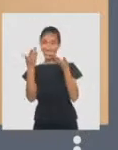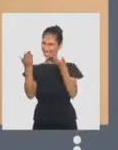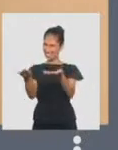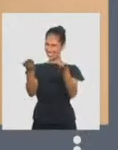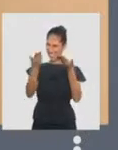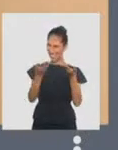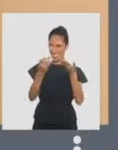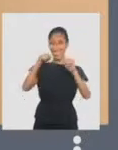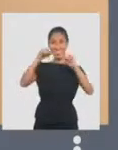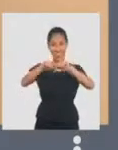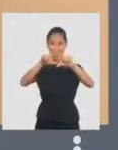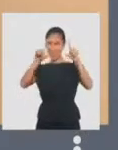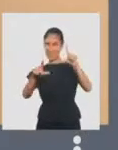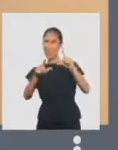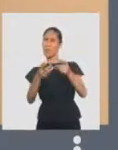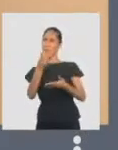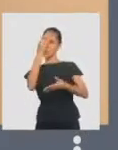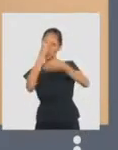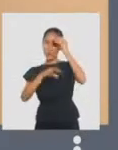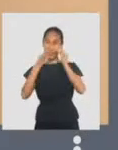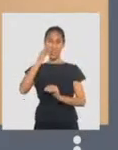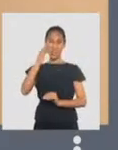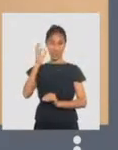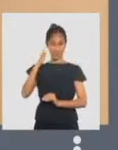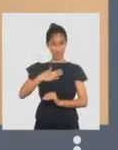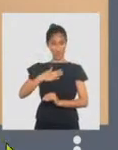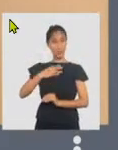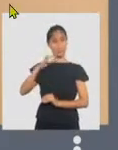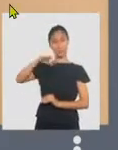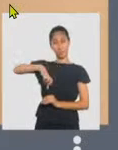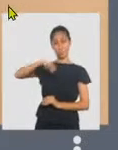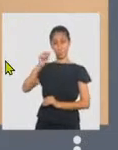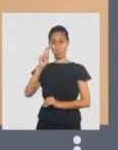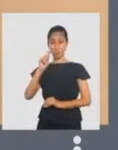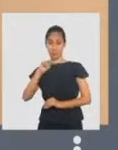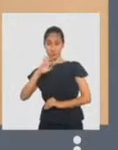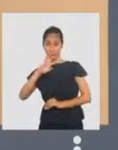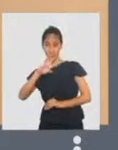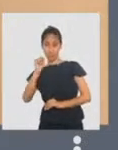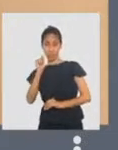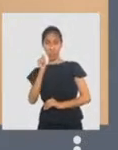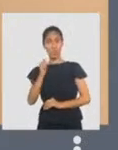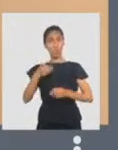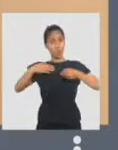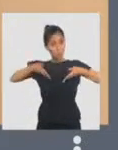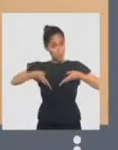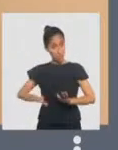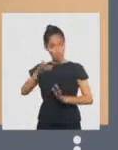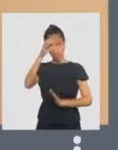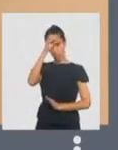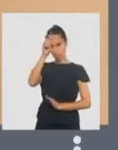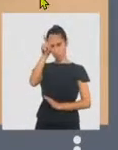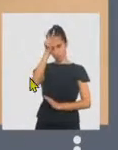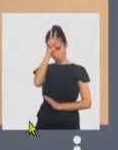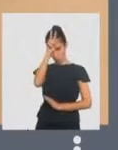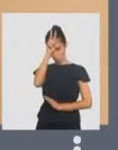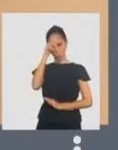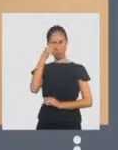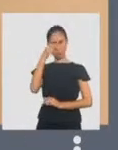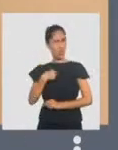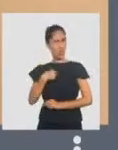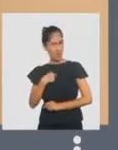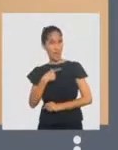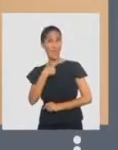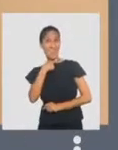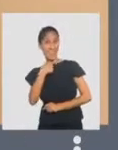Welcome to our English program. I'm Patricia González from Cusco. Bienvenido, chicos, al programa de inglés. I'm 32 years